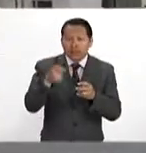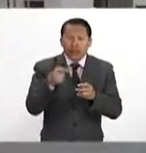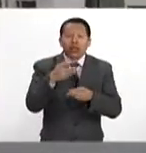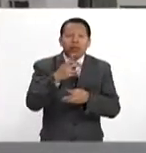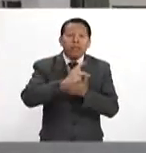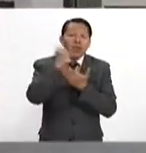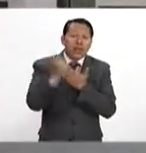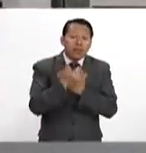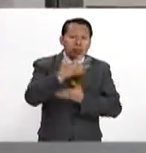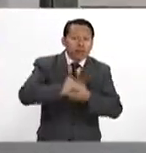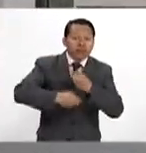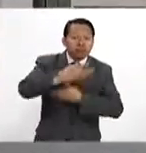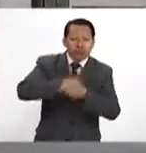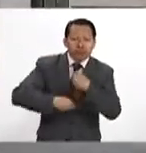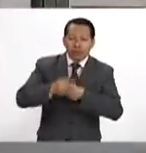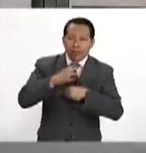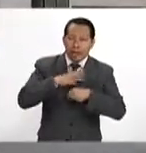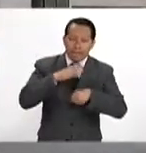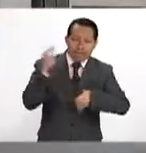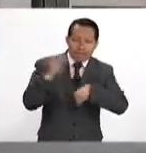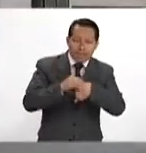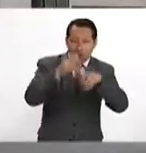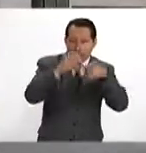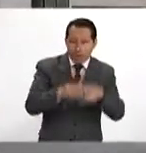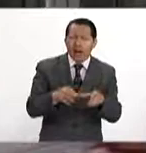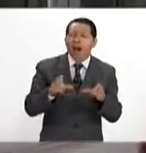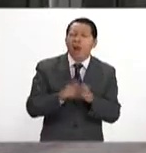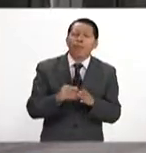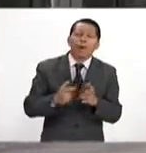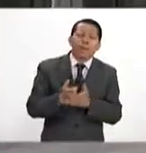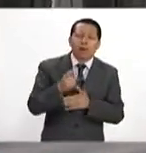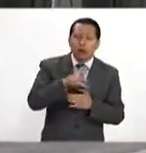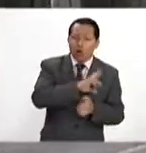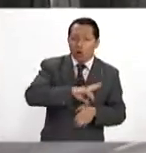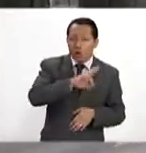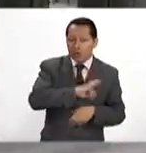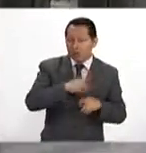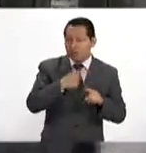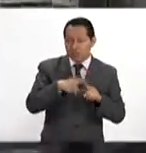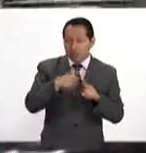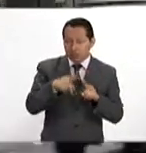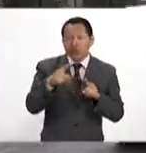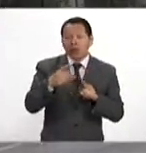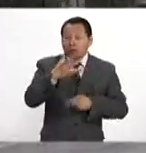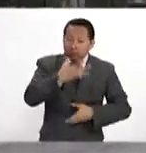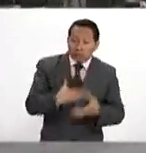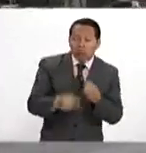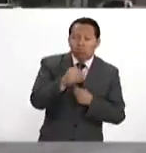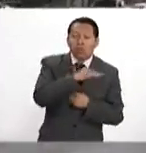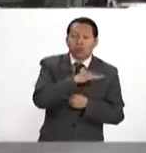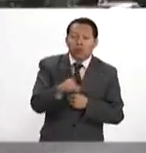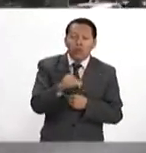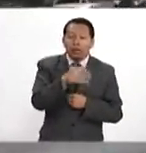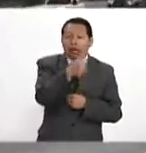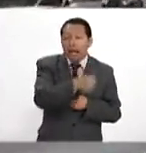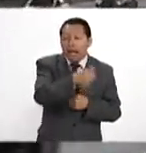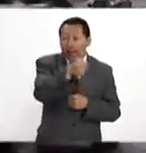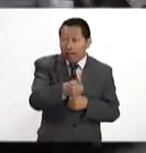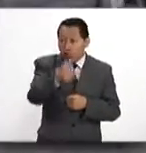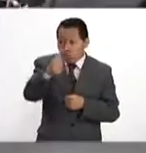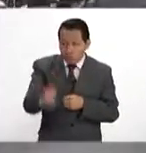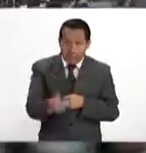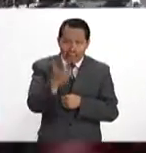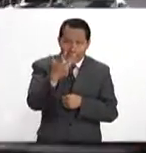cuya colocación y mantenimiento será financiado por la iniciativa privada, a cambio de que cada una de